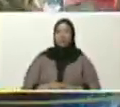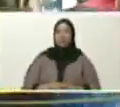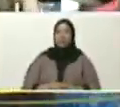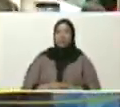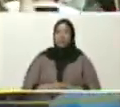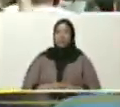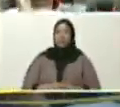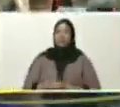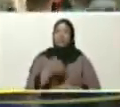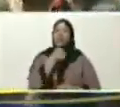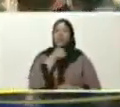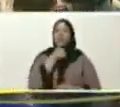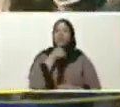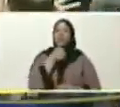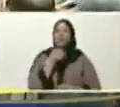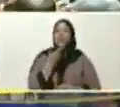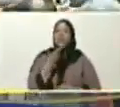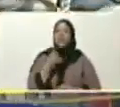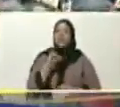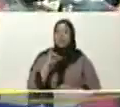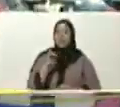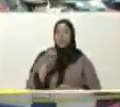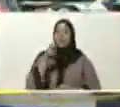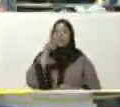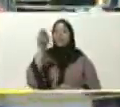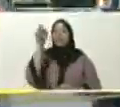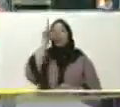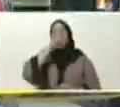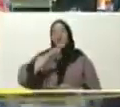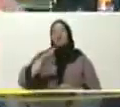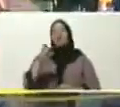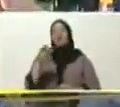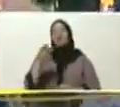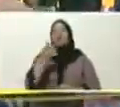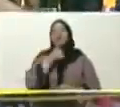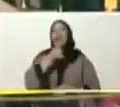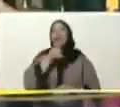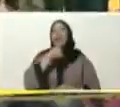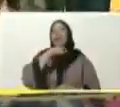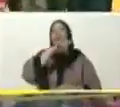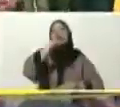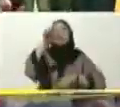Levanten la mano aquí los que tienen 20 años.